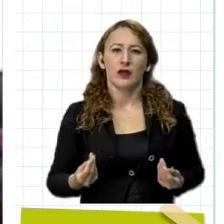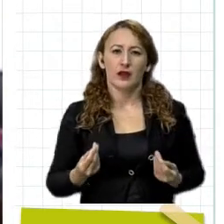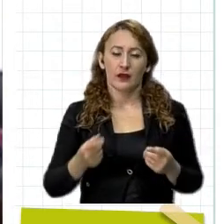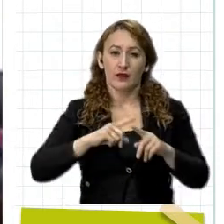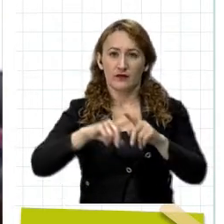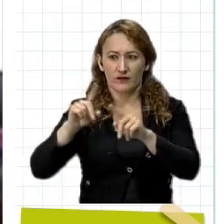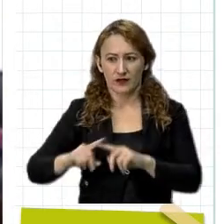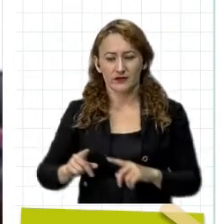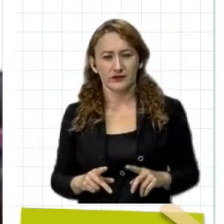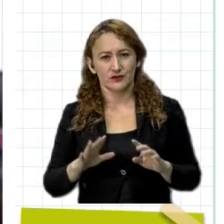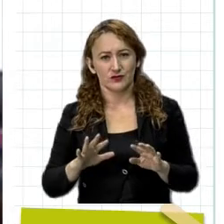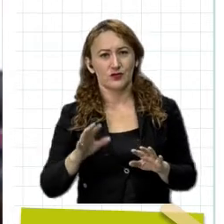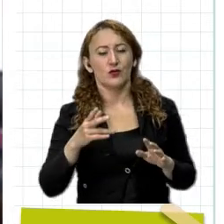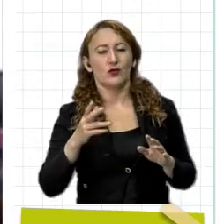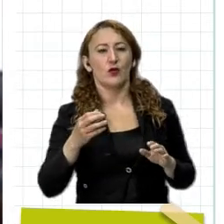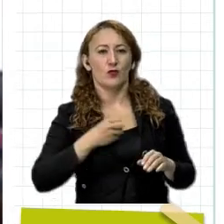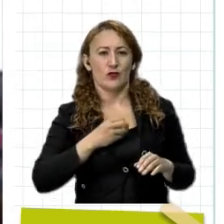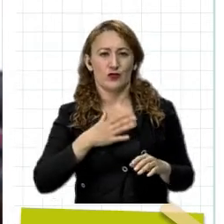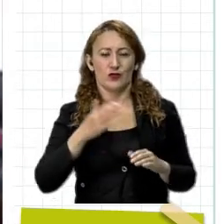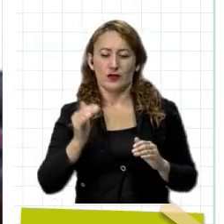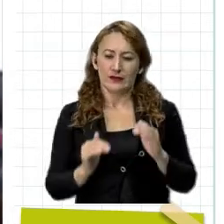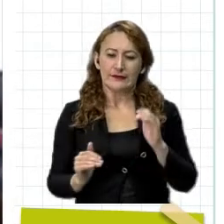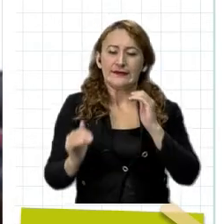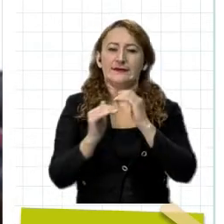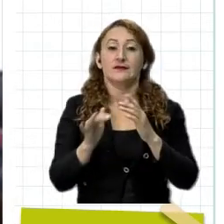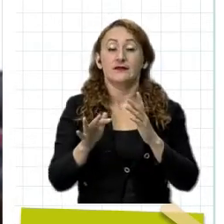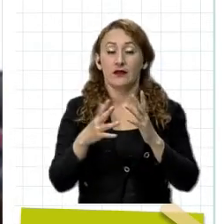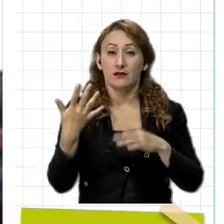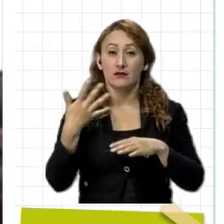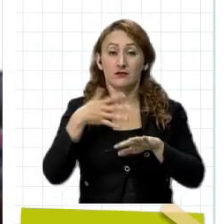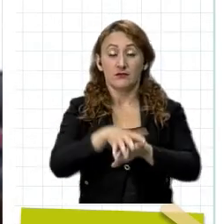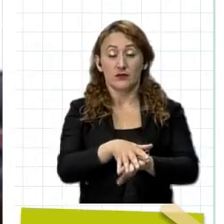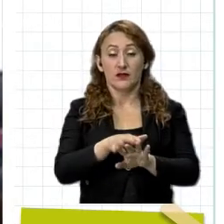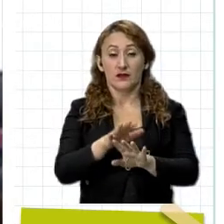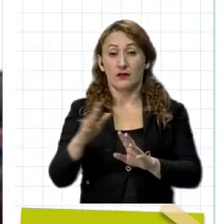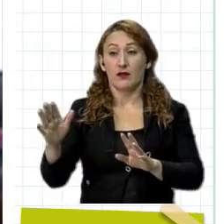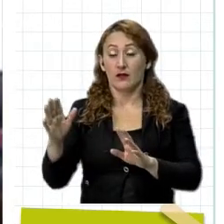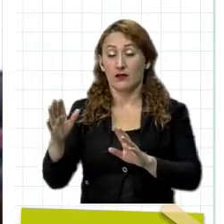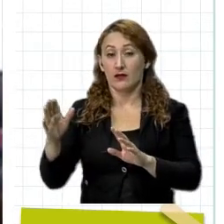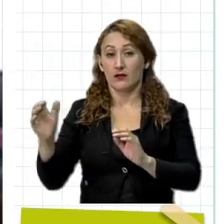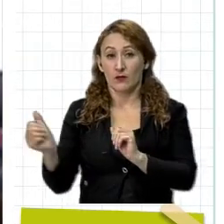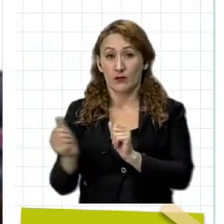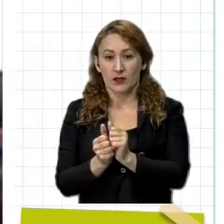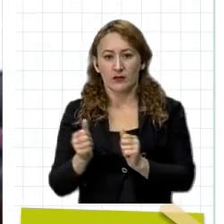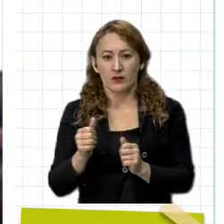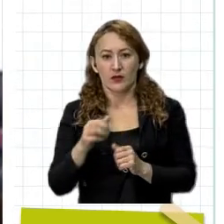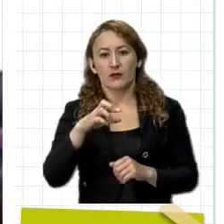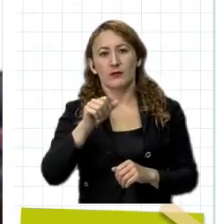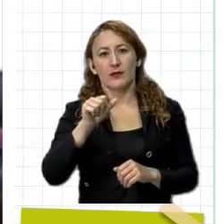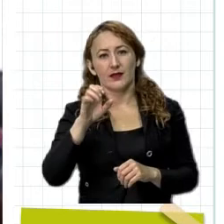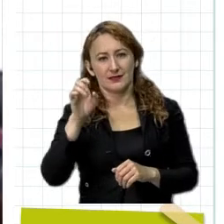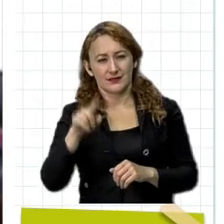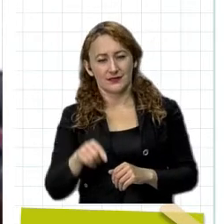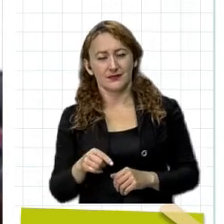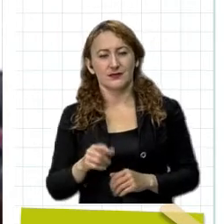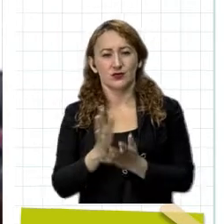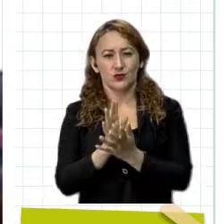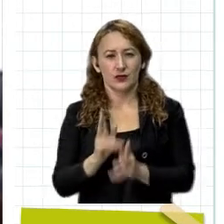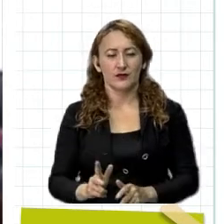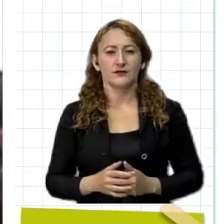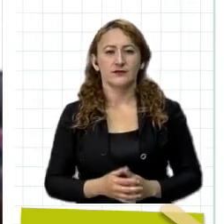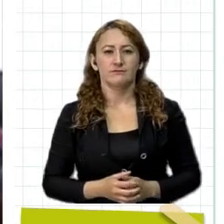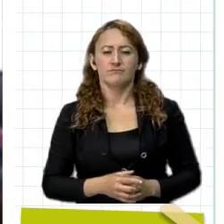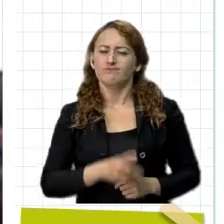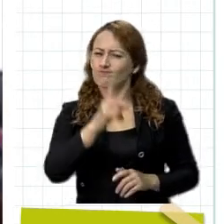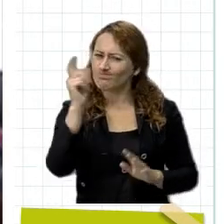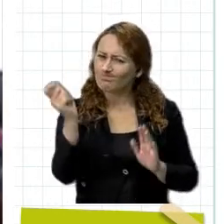distintas ofertas de nivelación y acompañamiento integral para las y los estudiantes PAES y PEA. El